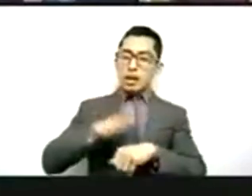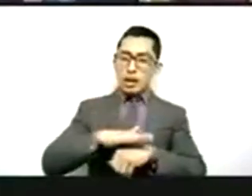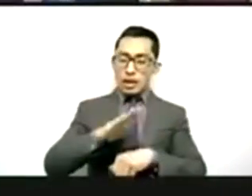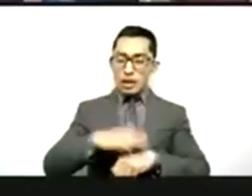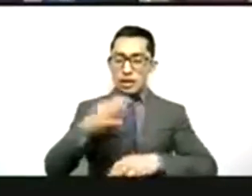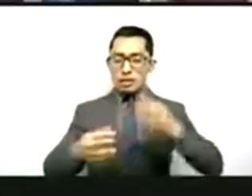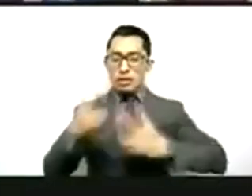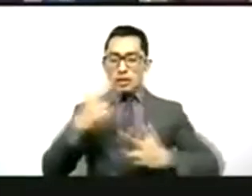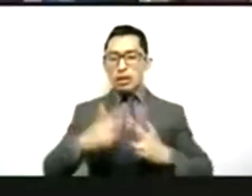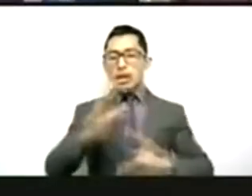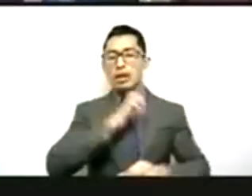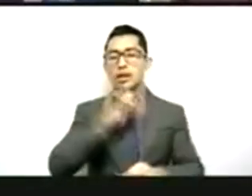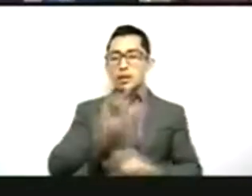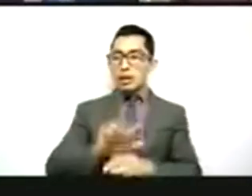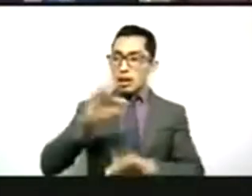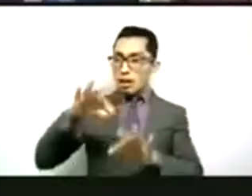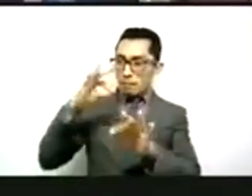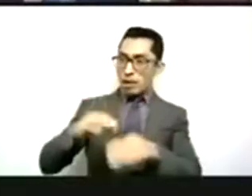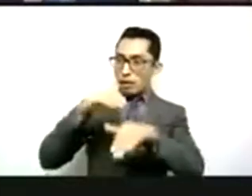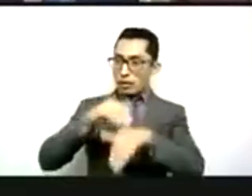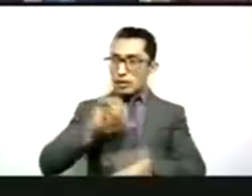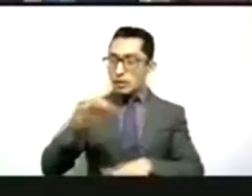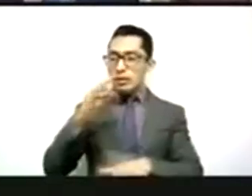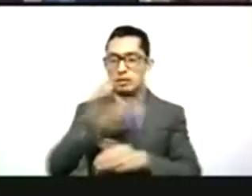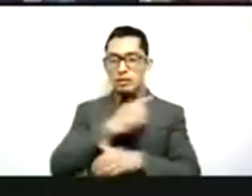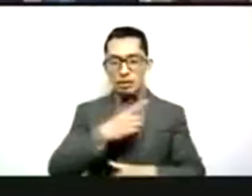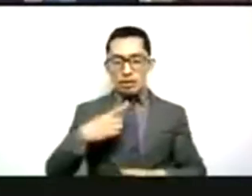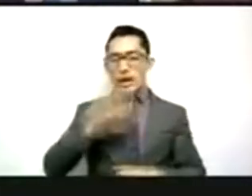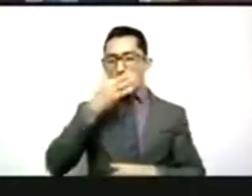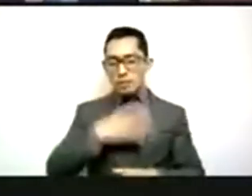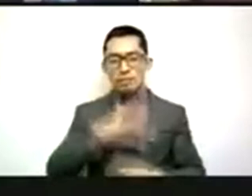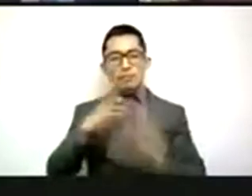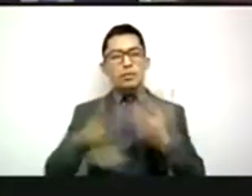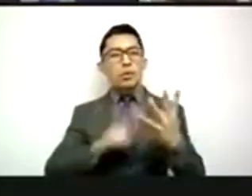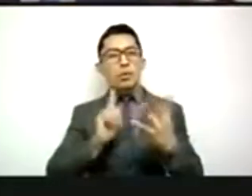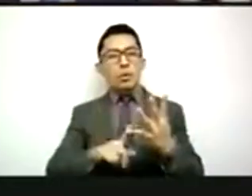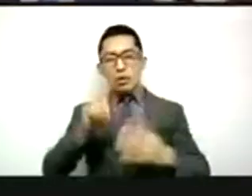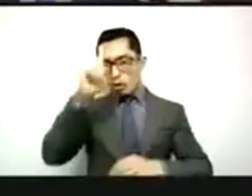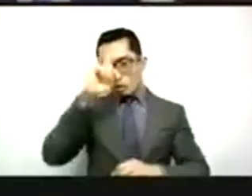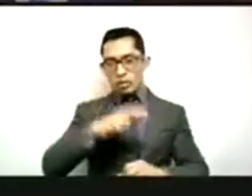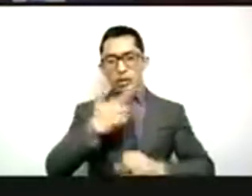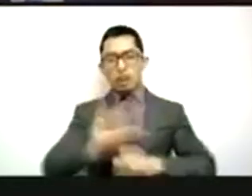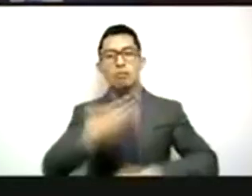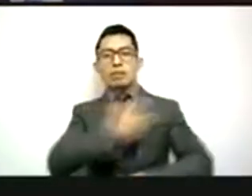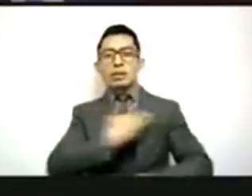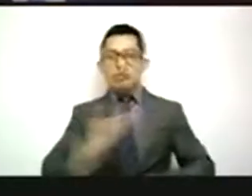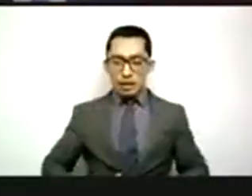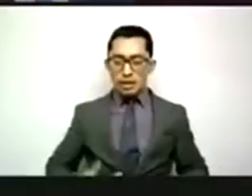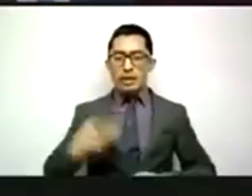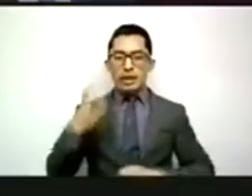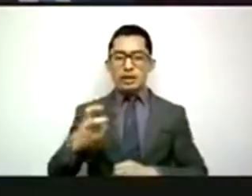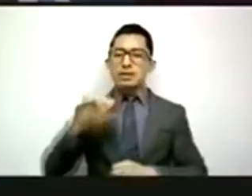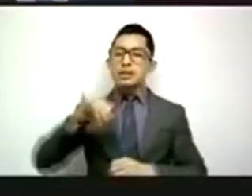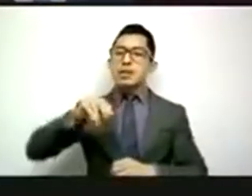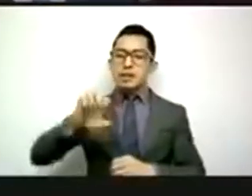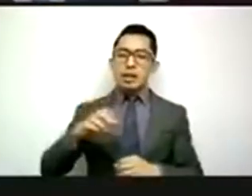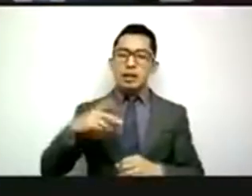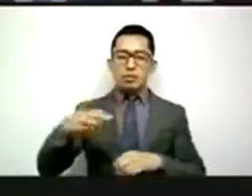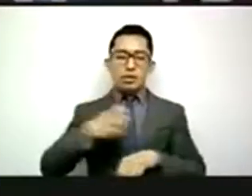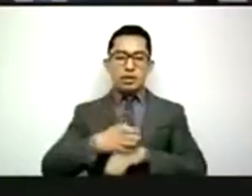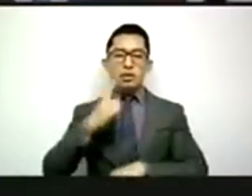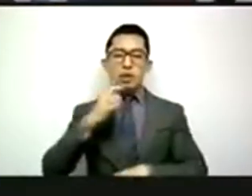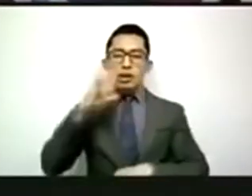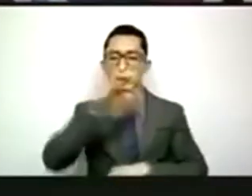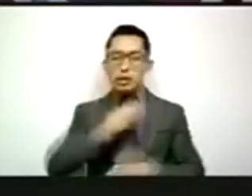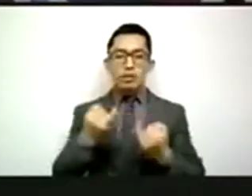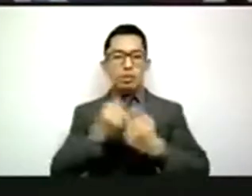jurisdiccional el cumplimiento. Cuarto, se apercibe al consejero presidente del mencionado instituto local, al